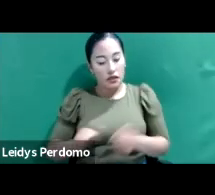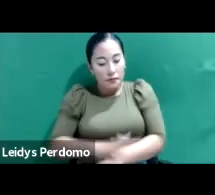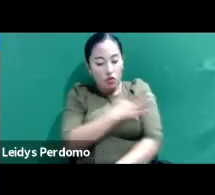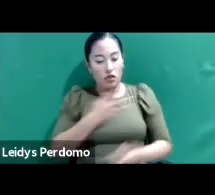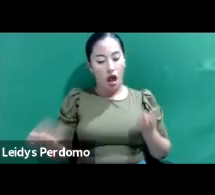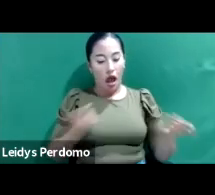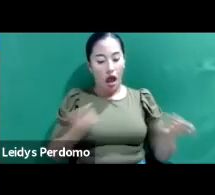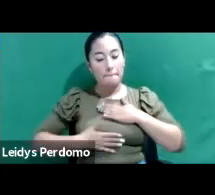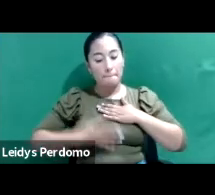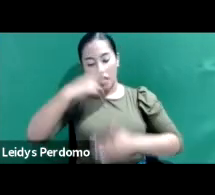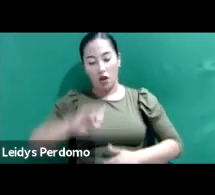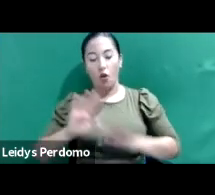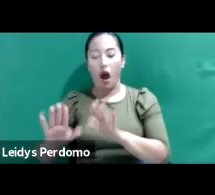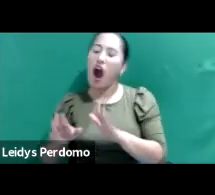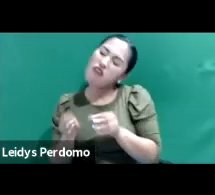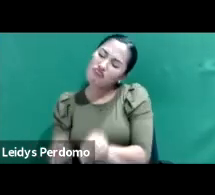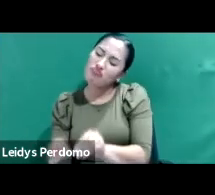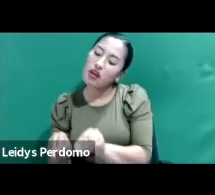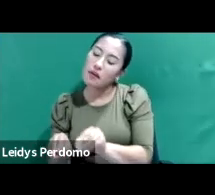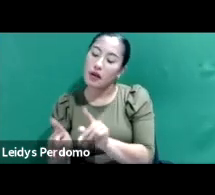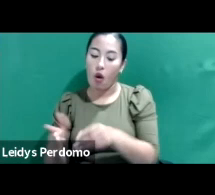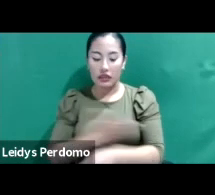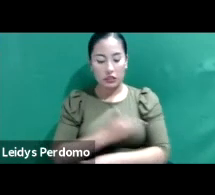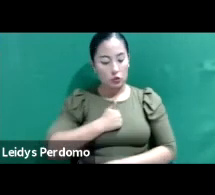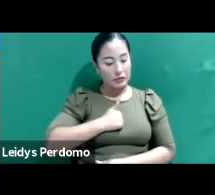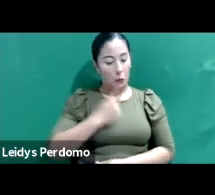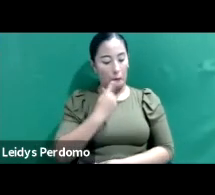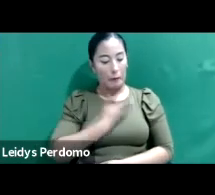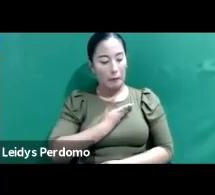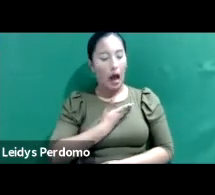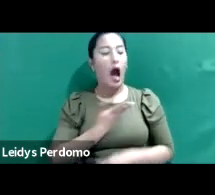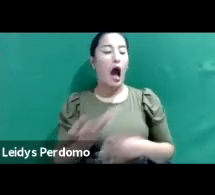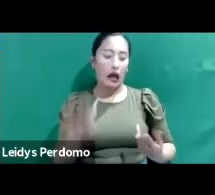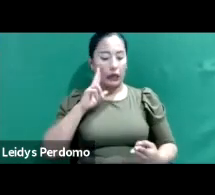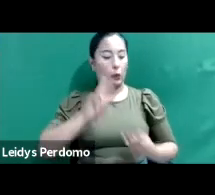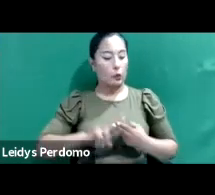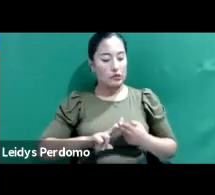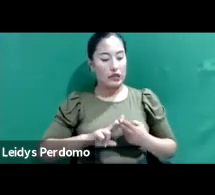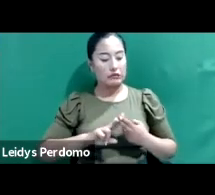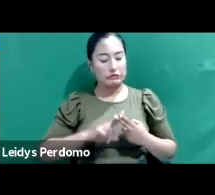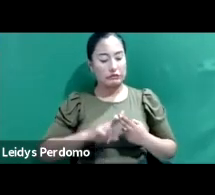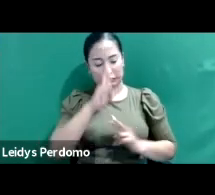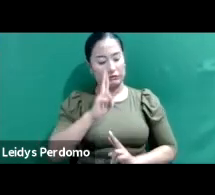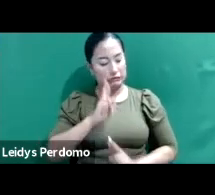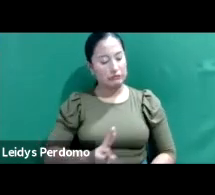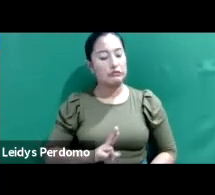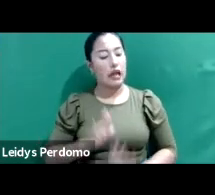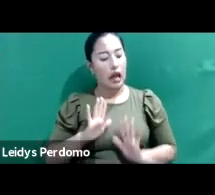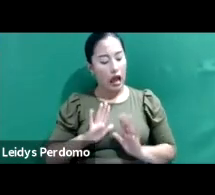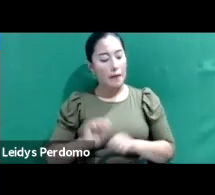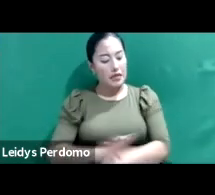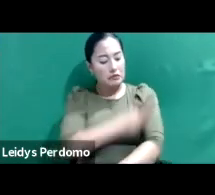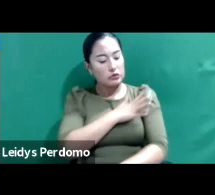tu hijo, tienes que aprender a reconocer tus propias emociones. Tienes que ser un adecuado modelo para tu hijo. Yo no le puedo pedir a mi hijo que se